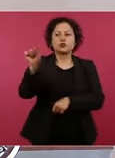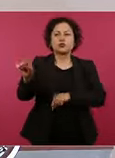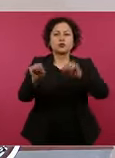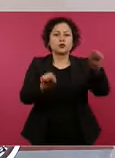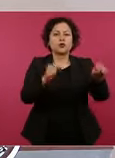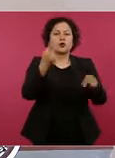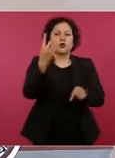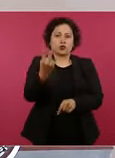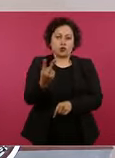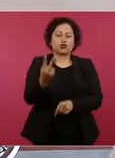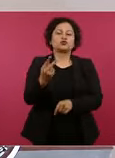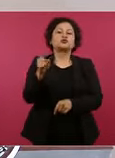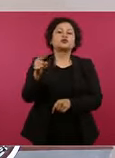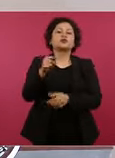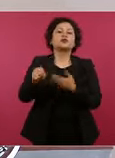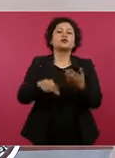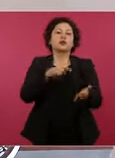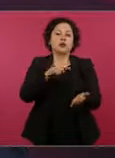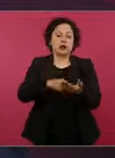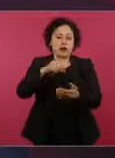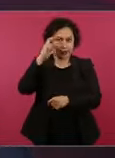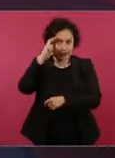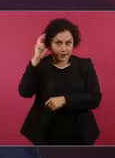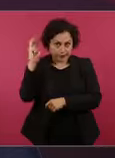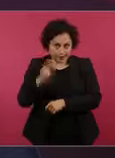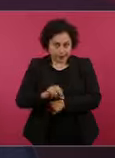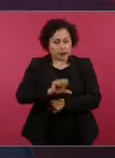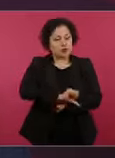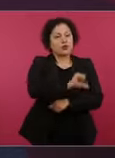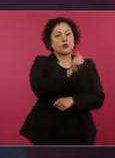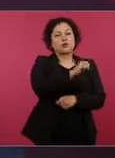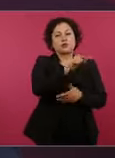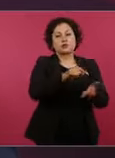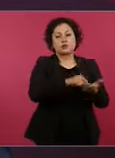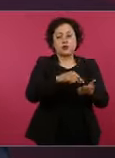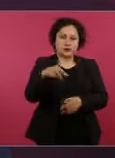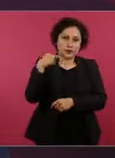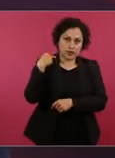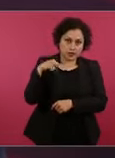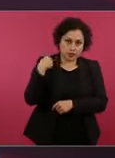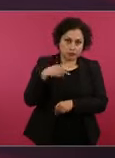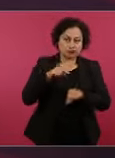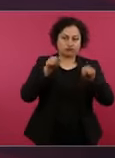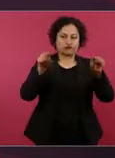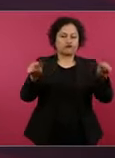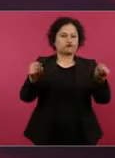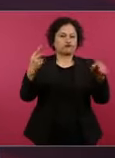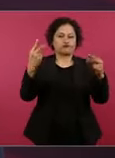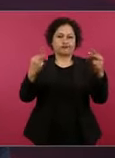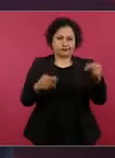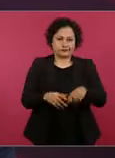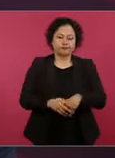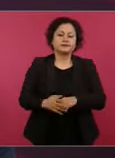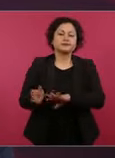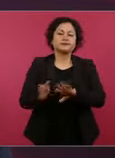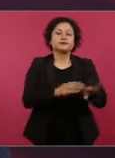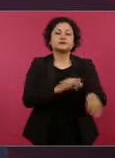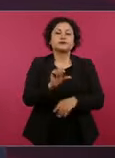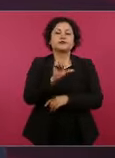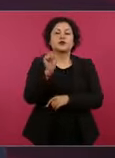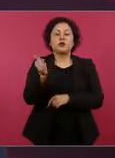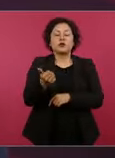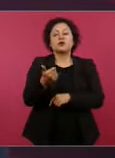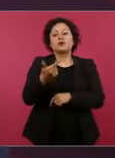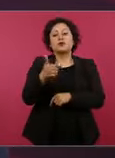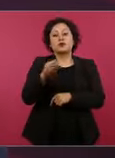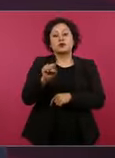de a litro, una en Hidalgo y otra en el estado de Veracruz. Pasando ahora al quiénes quieren los precios del gas LP, como le hemos